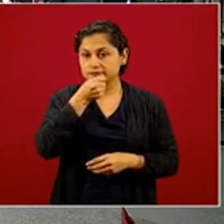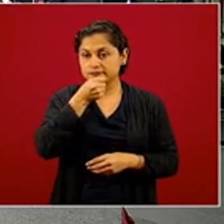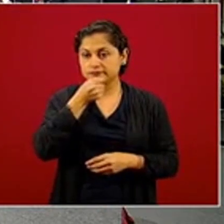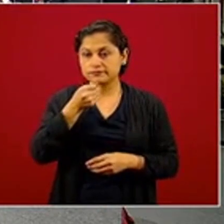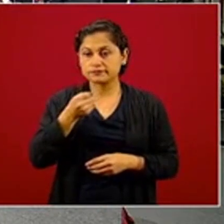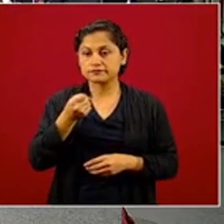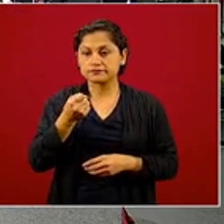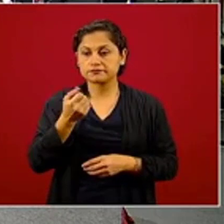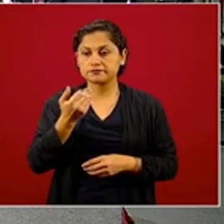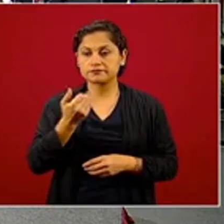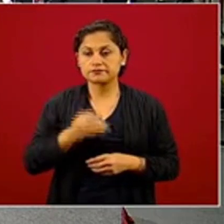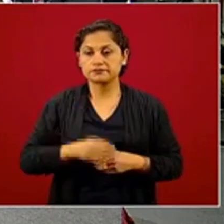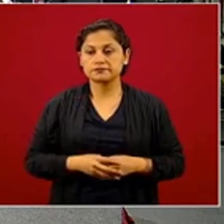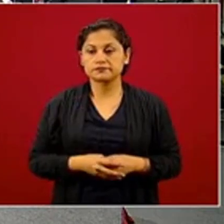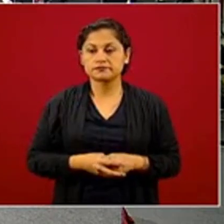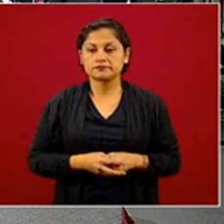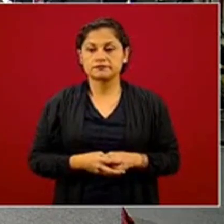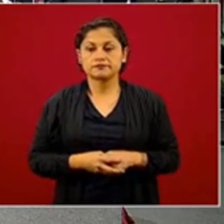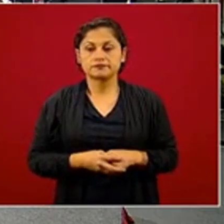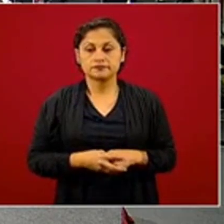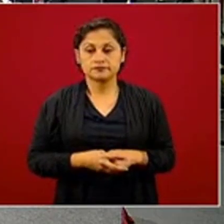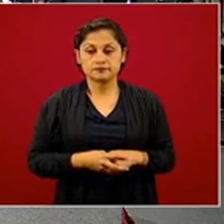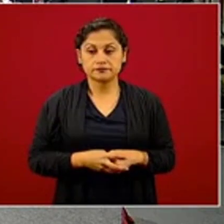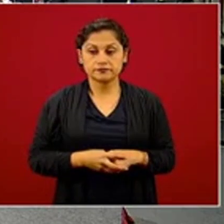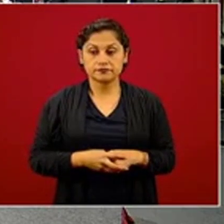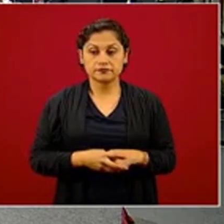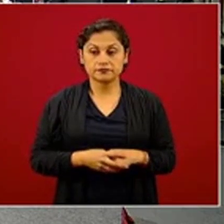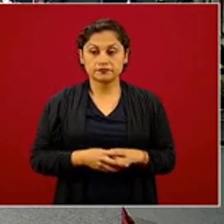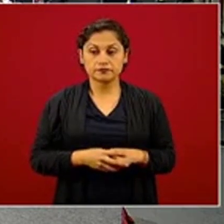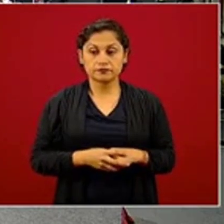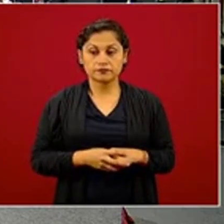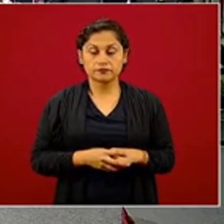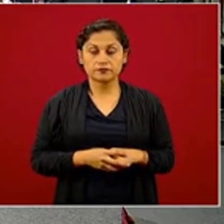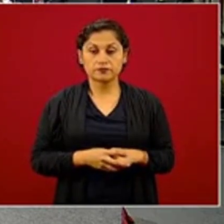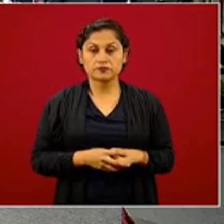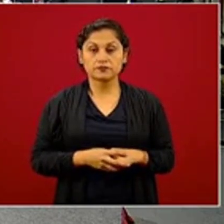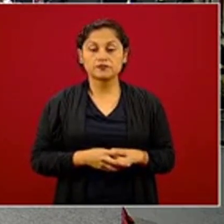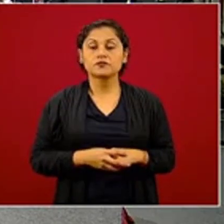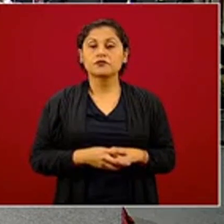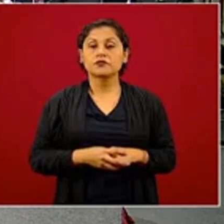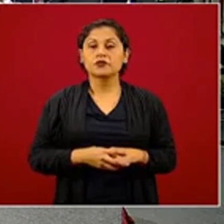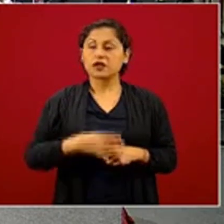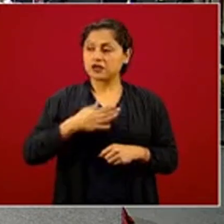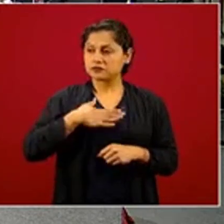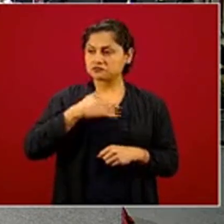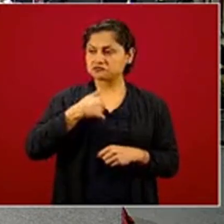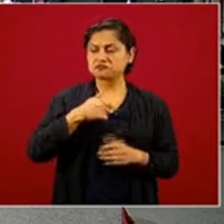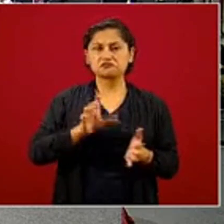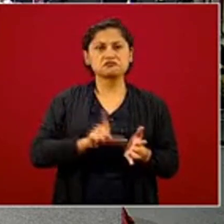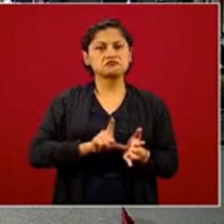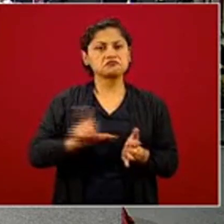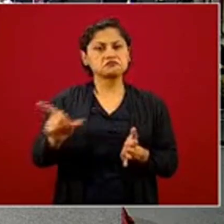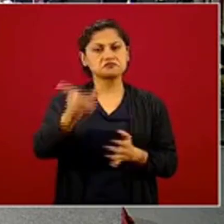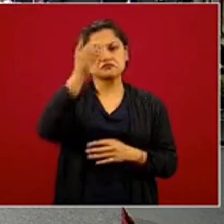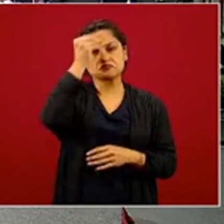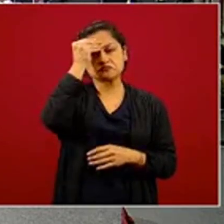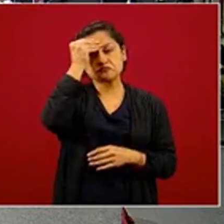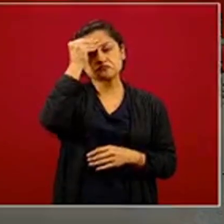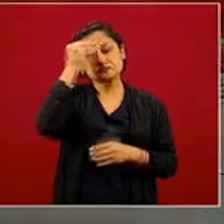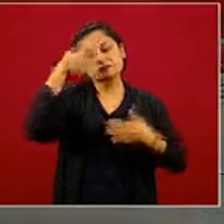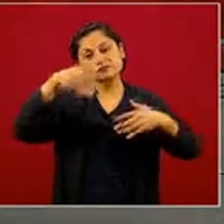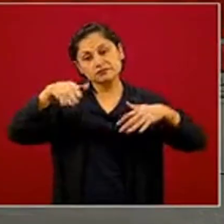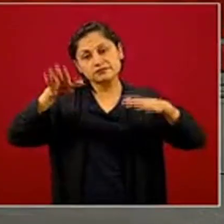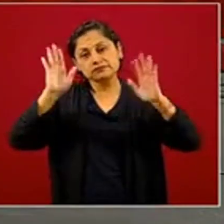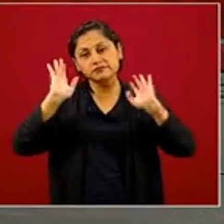va a quedar el COVID y qué enseñanza le ha dejado a usted toda esta pandemia? Enseñanzas, en algún momento vamos a hablar